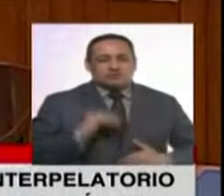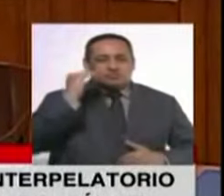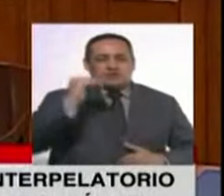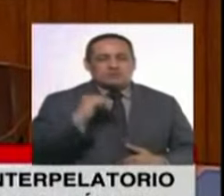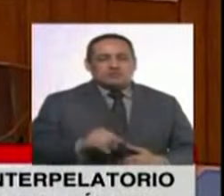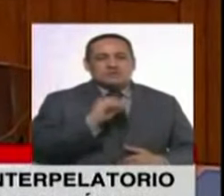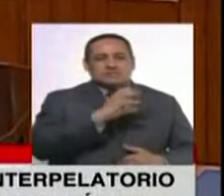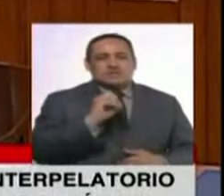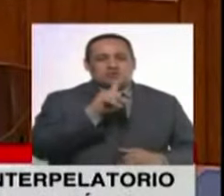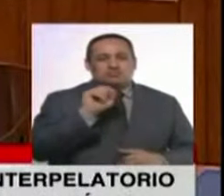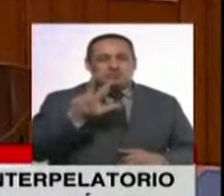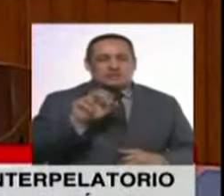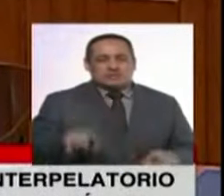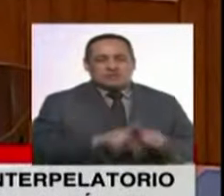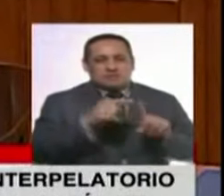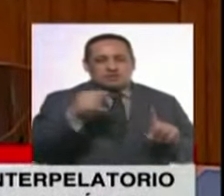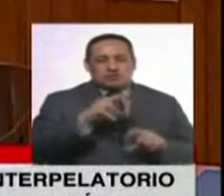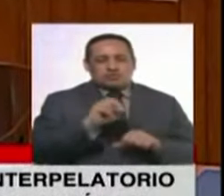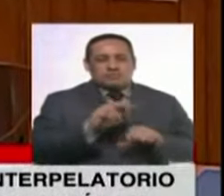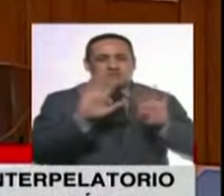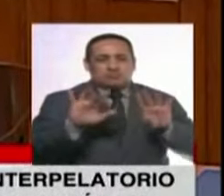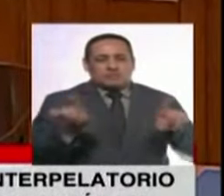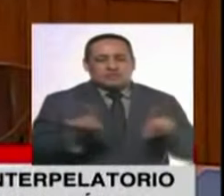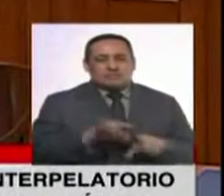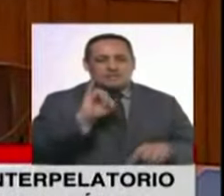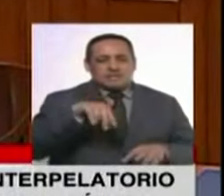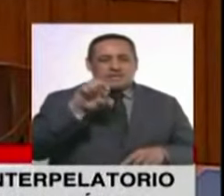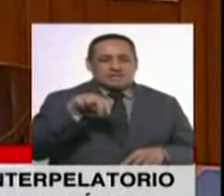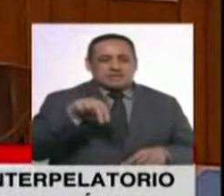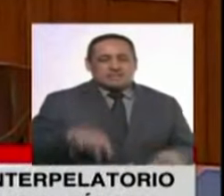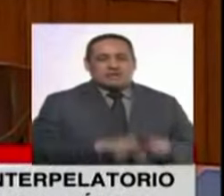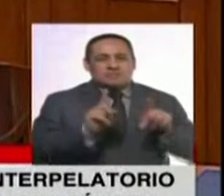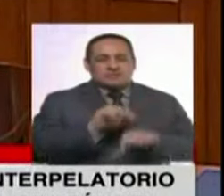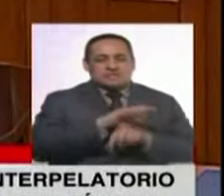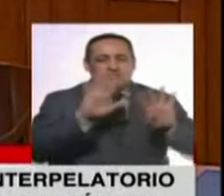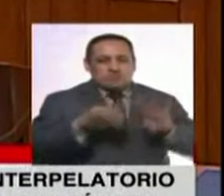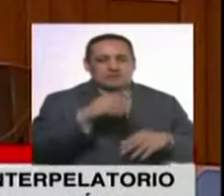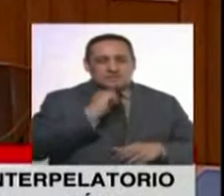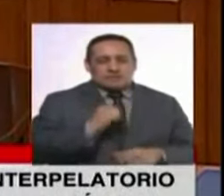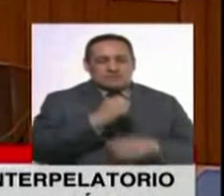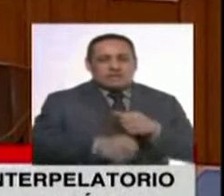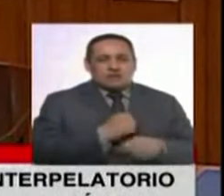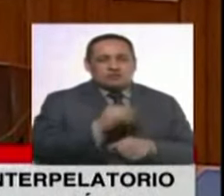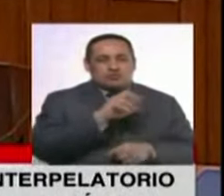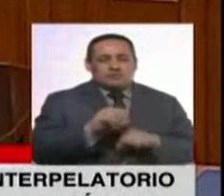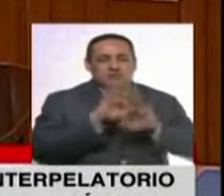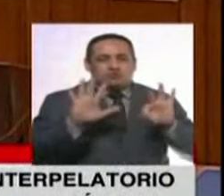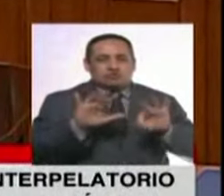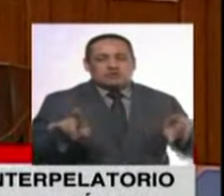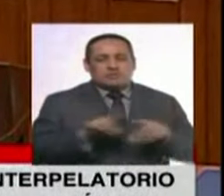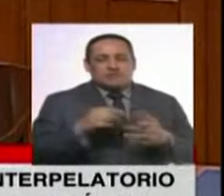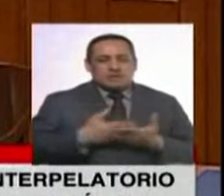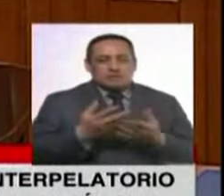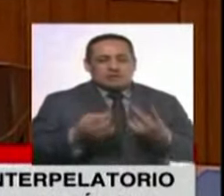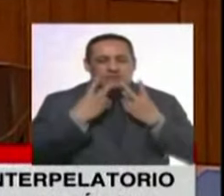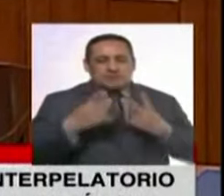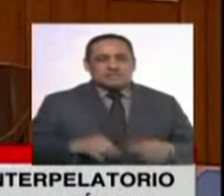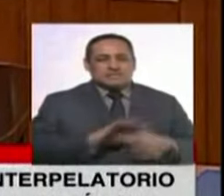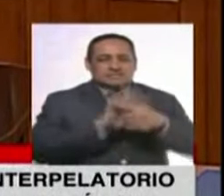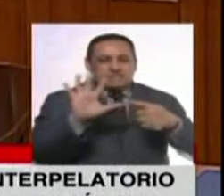supremo 013-2019 guión y n del 19 de diciembre de 2018 que establece